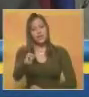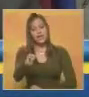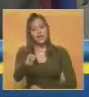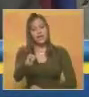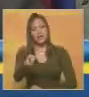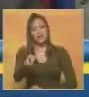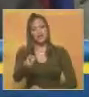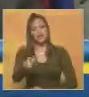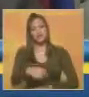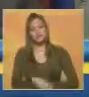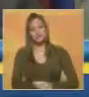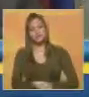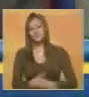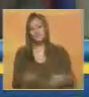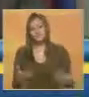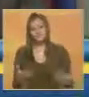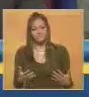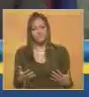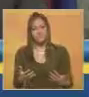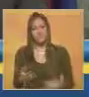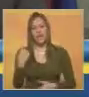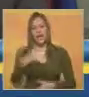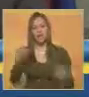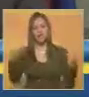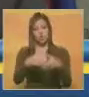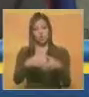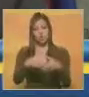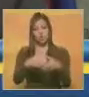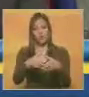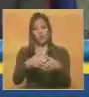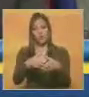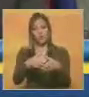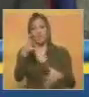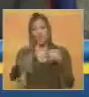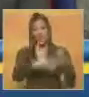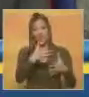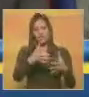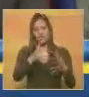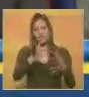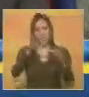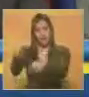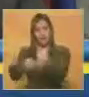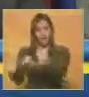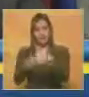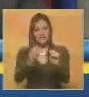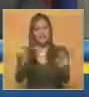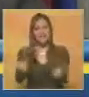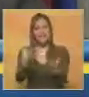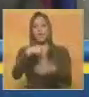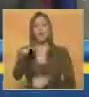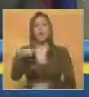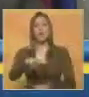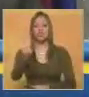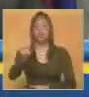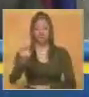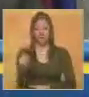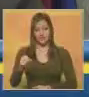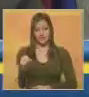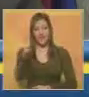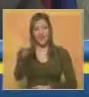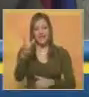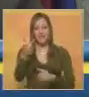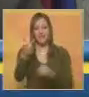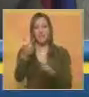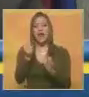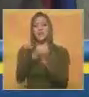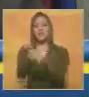rescatado por una banda de compañeros de él, y en ese rescate murieron dos policías de